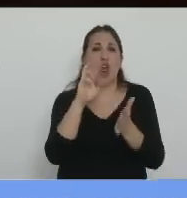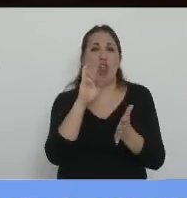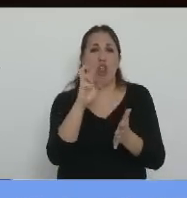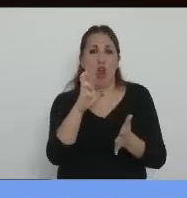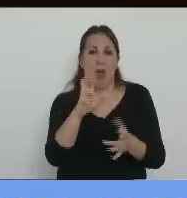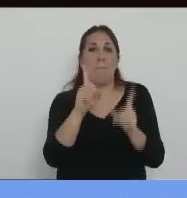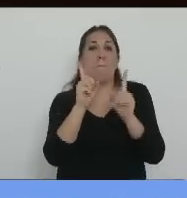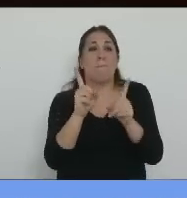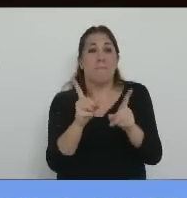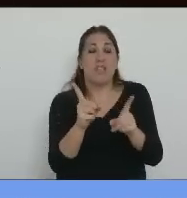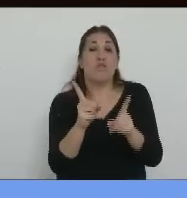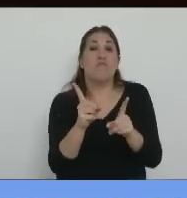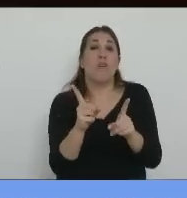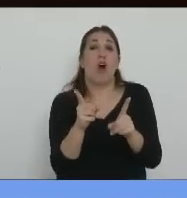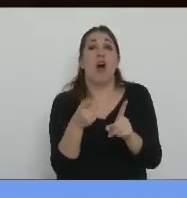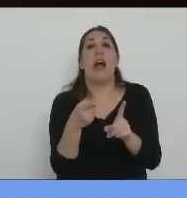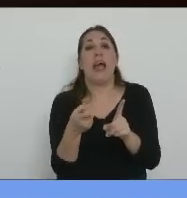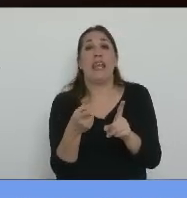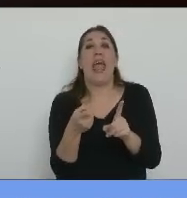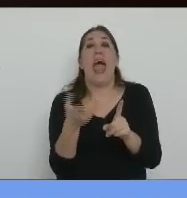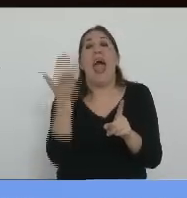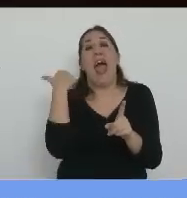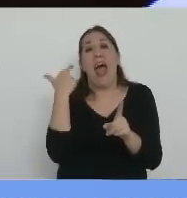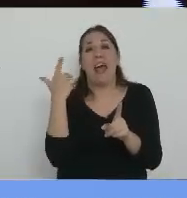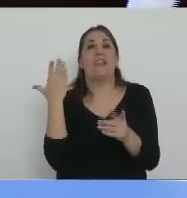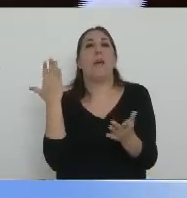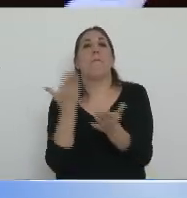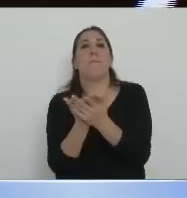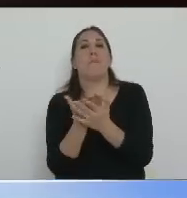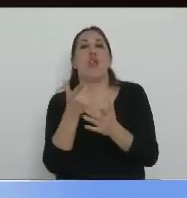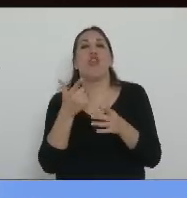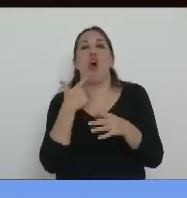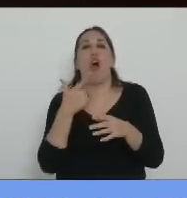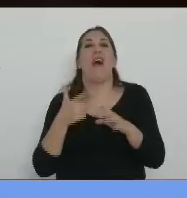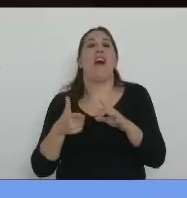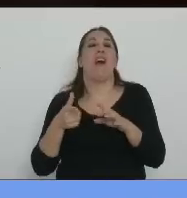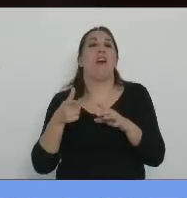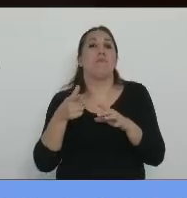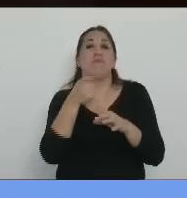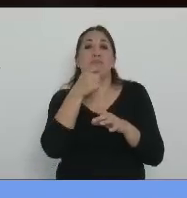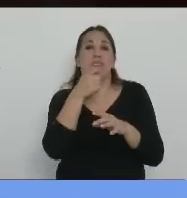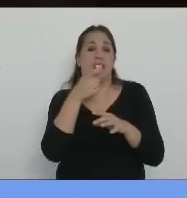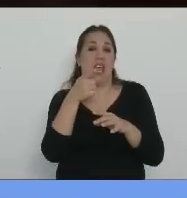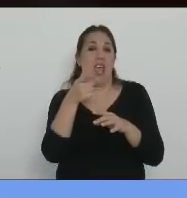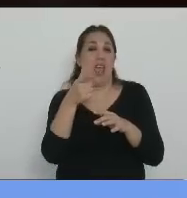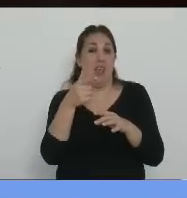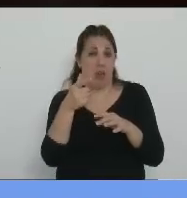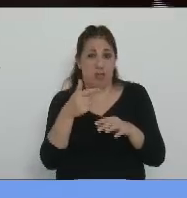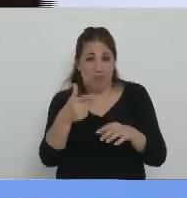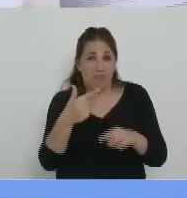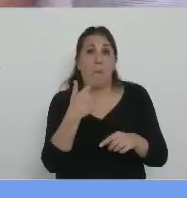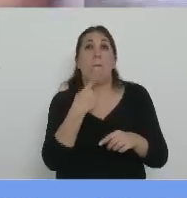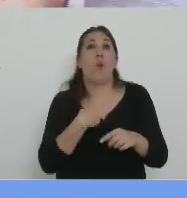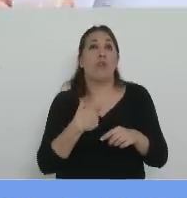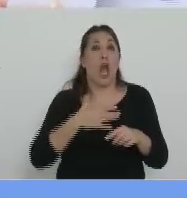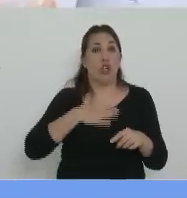este ha existido superávit fiscal si usted me pregunta si yo estoy contento con esto